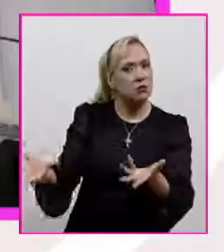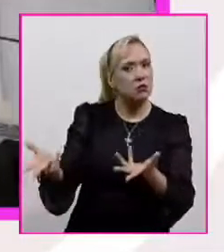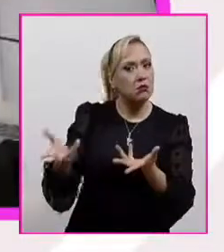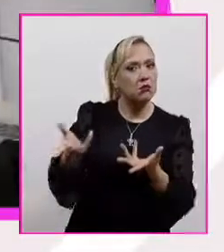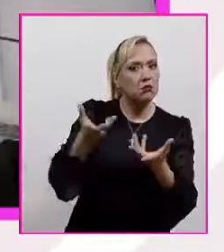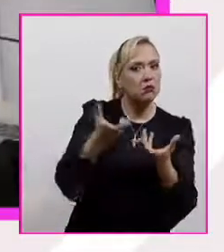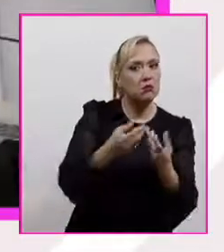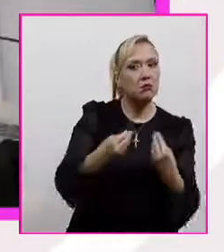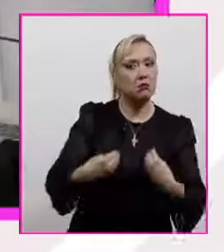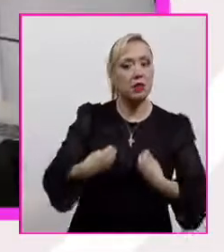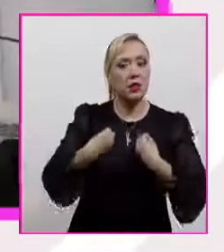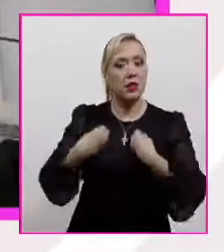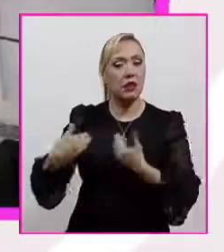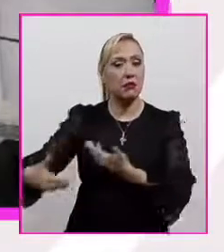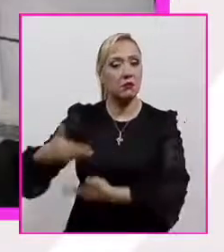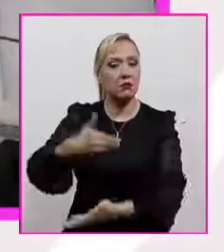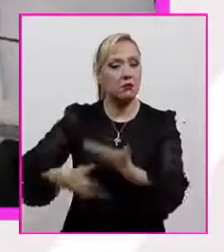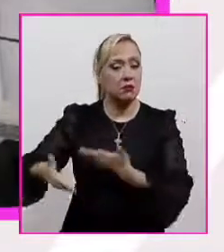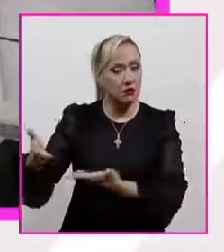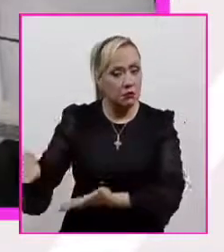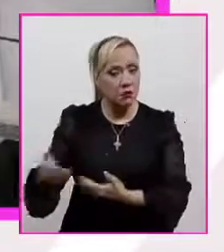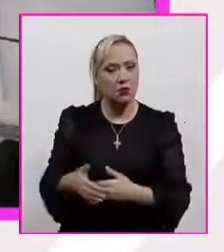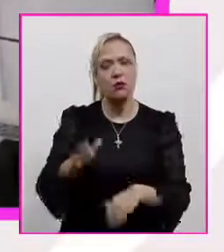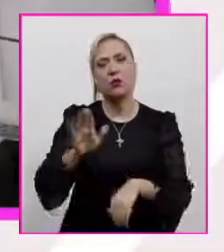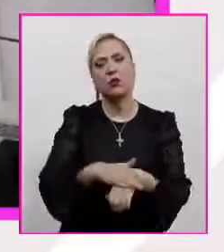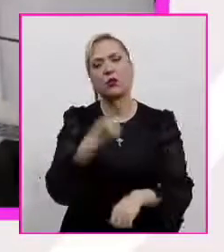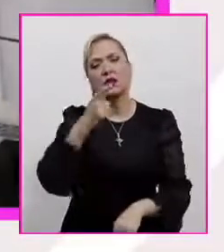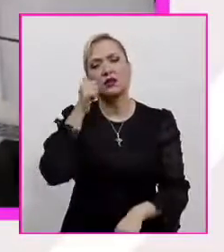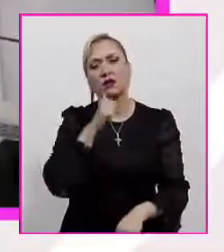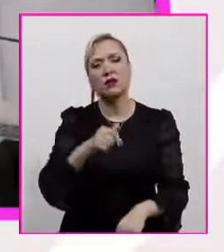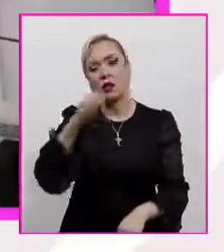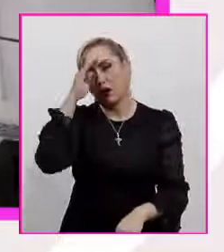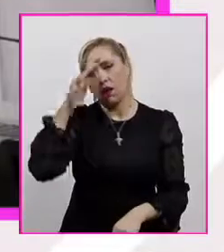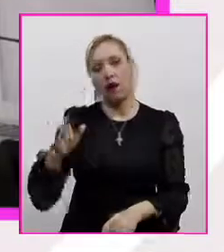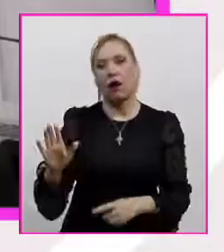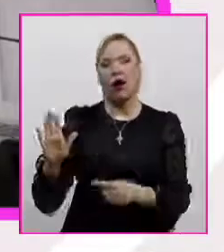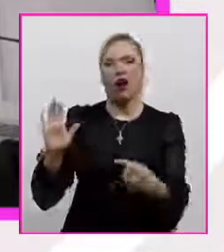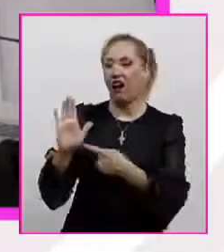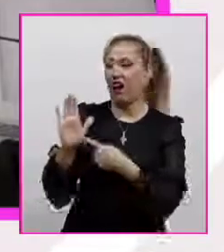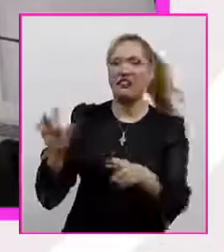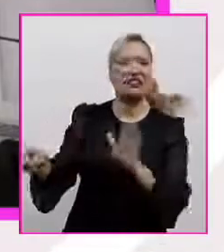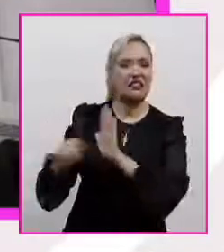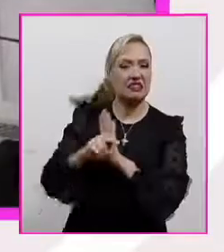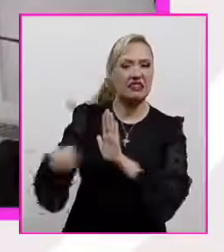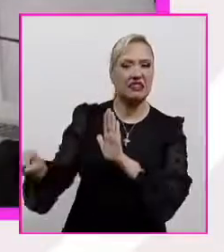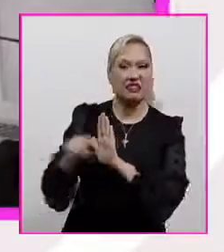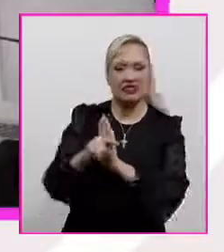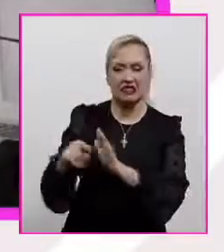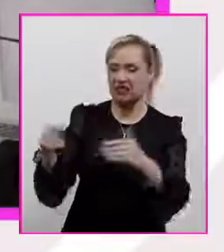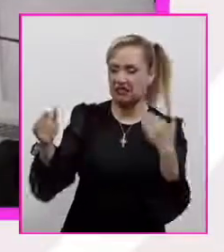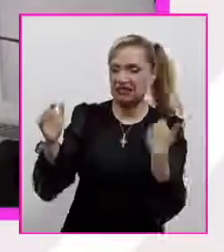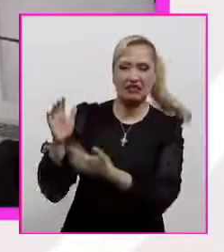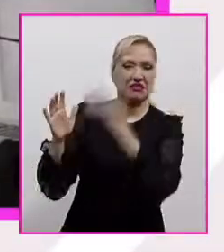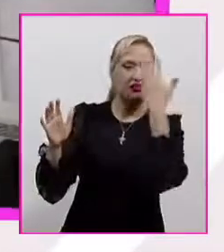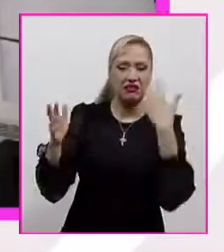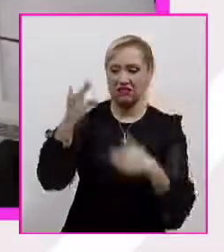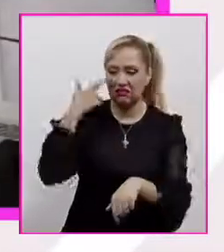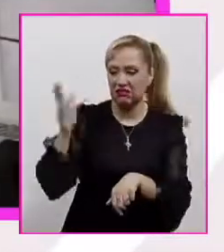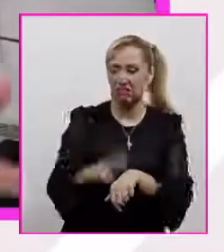actividades diarias de la comunidad? ¿Y por qué únicamente nos estamos centrando en la parte negativa? Mencionaba, bueno, pues